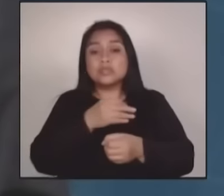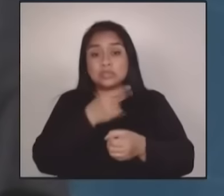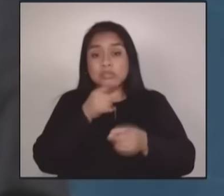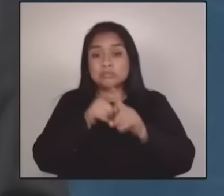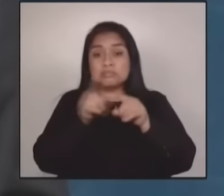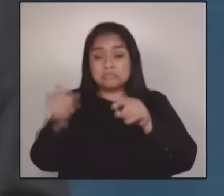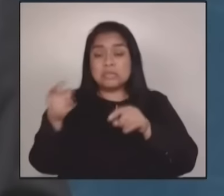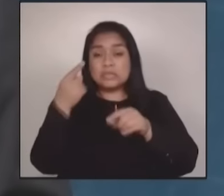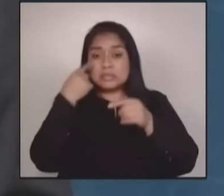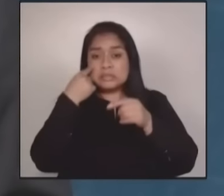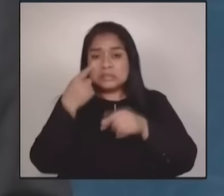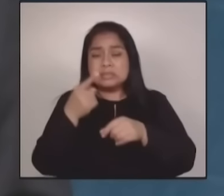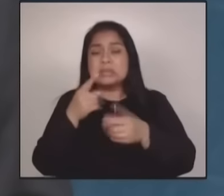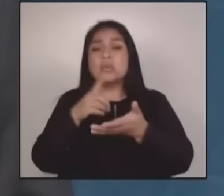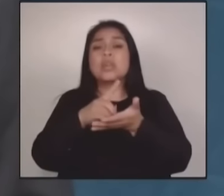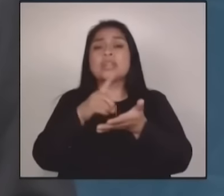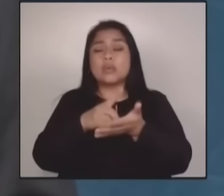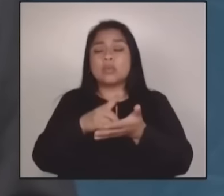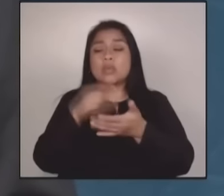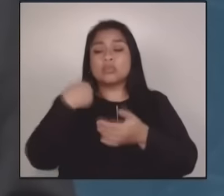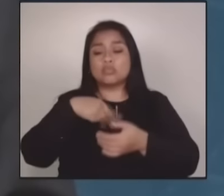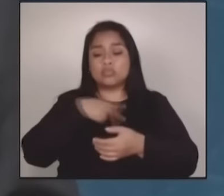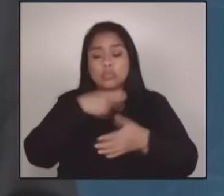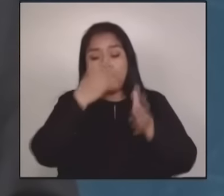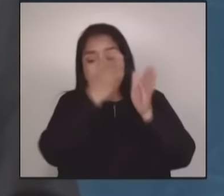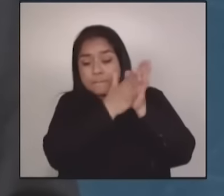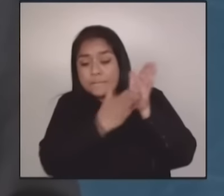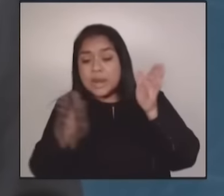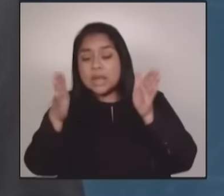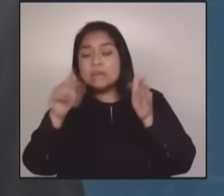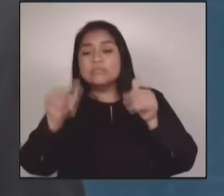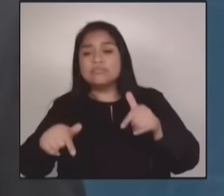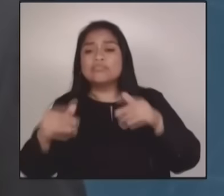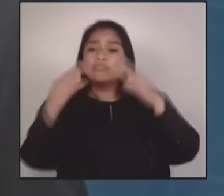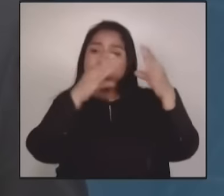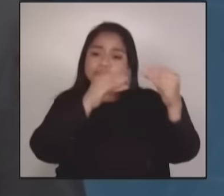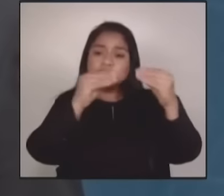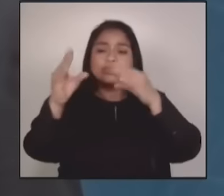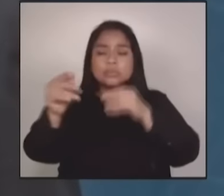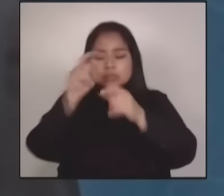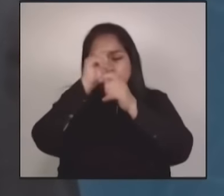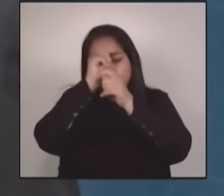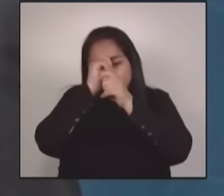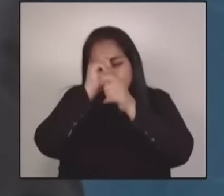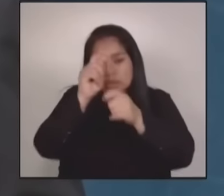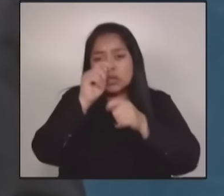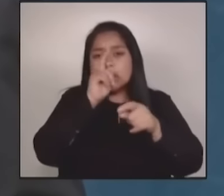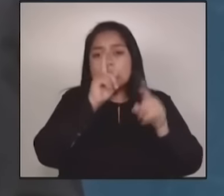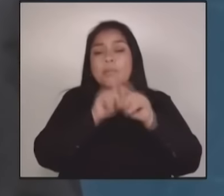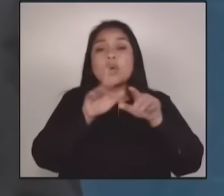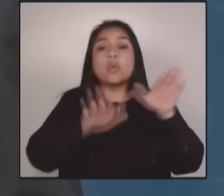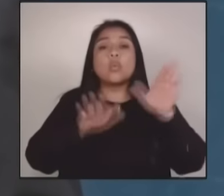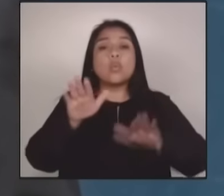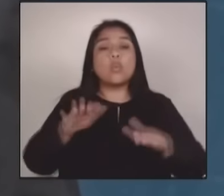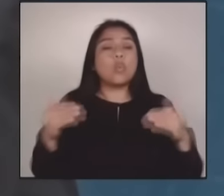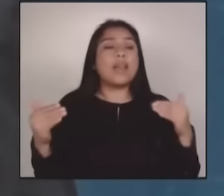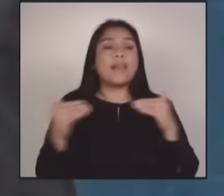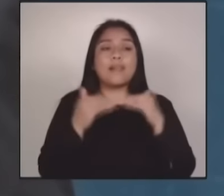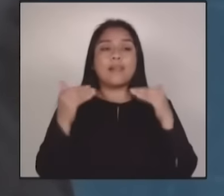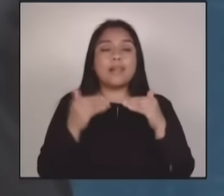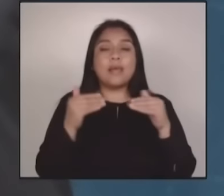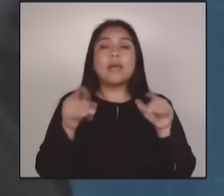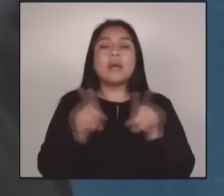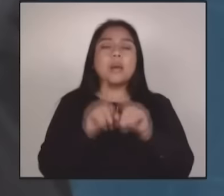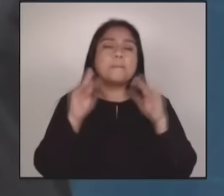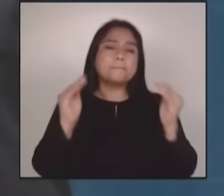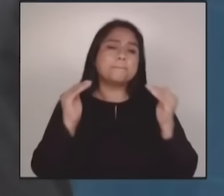llevaremos a cabo nuestro plan mediante un diálogo respetuoso y en condiciones de igualdad con una mayoría